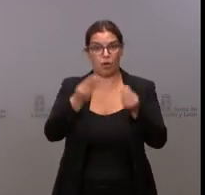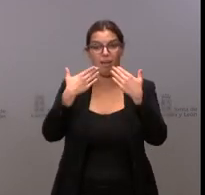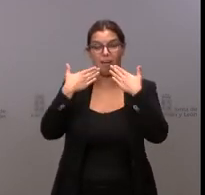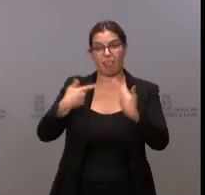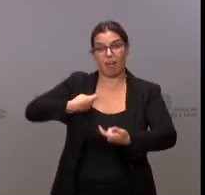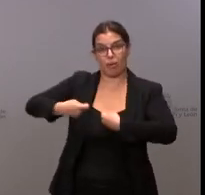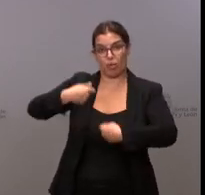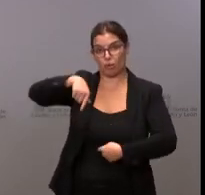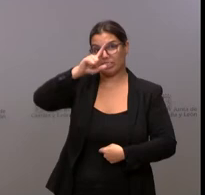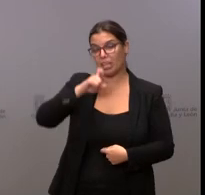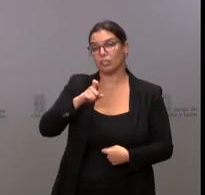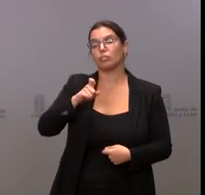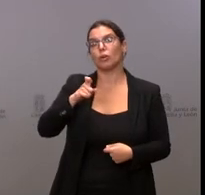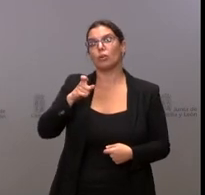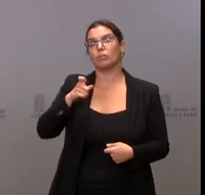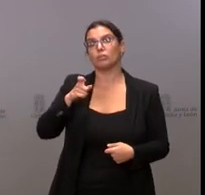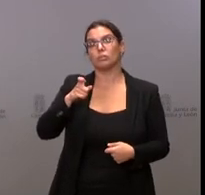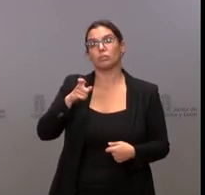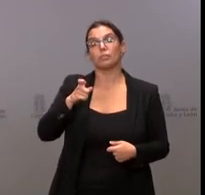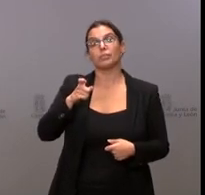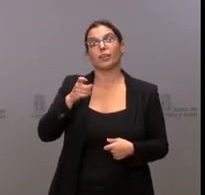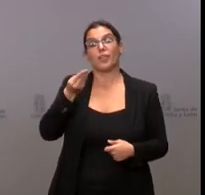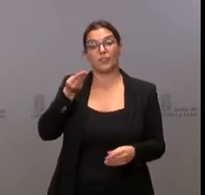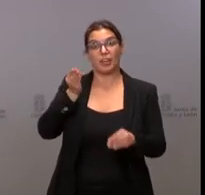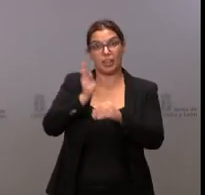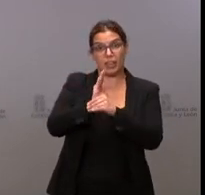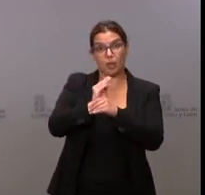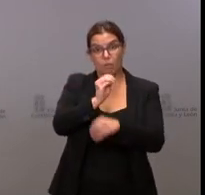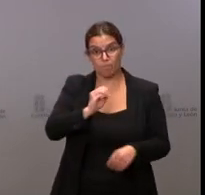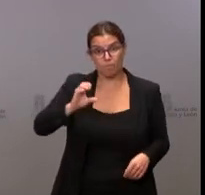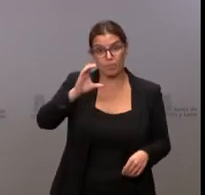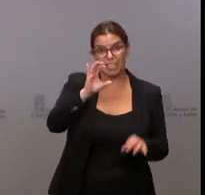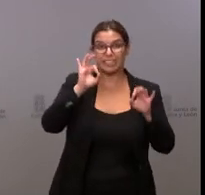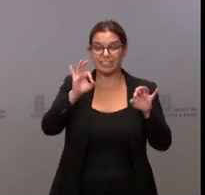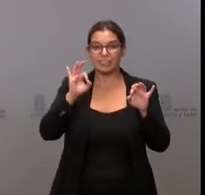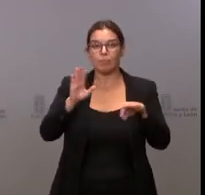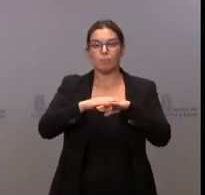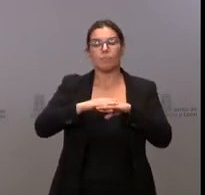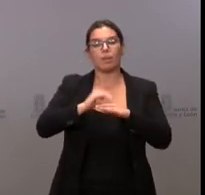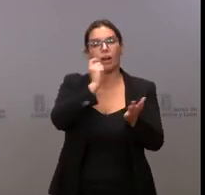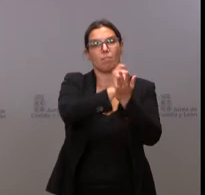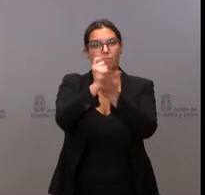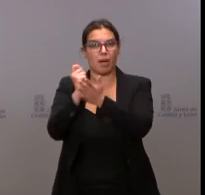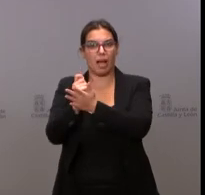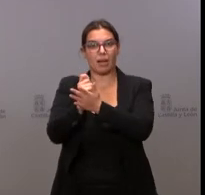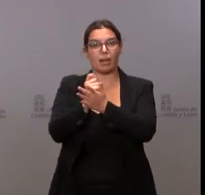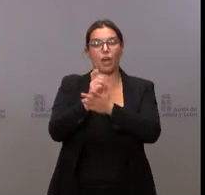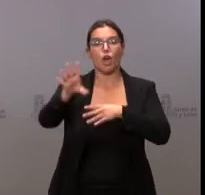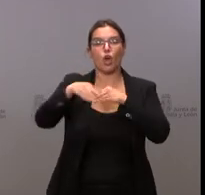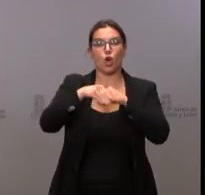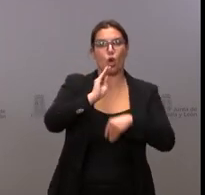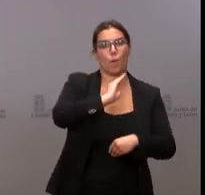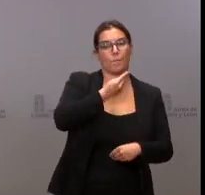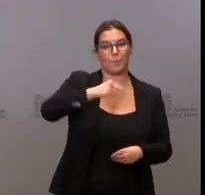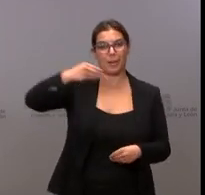este año incorporamos a la financiación precisa para asumir el pago de los complementos salariales del